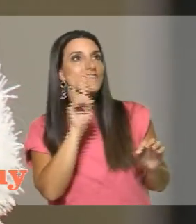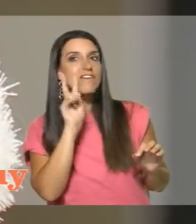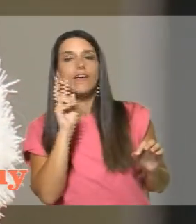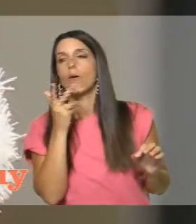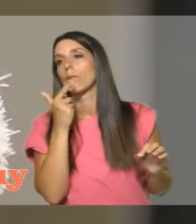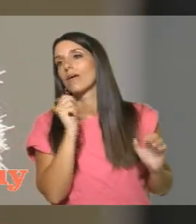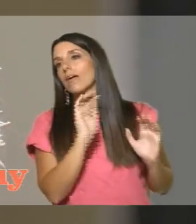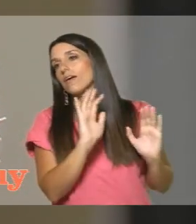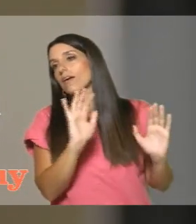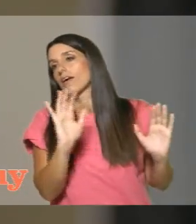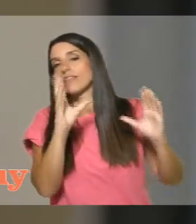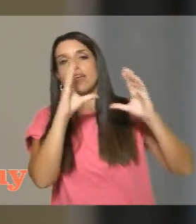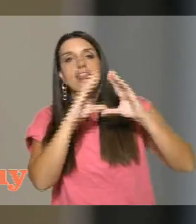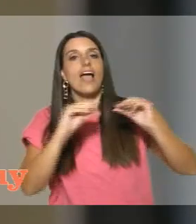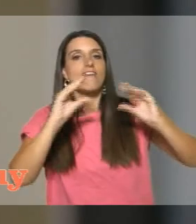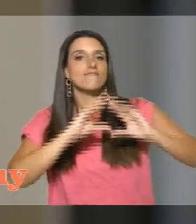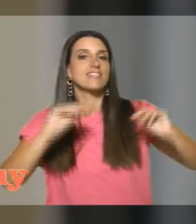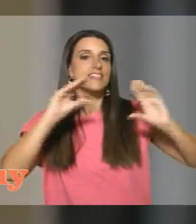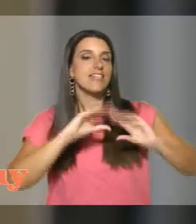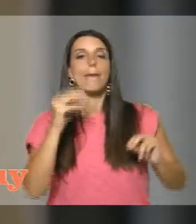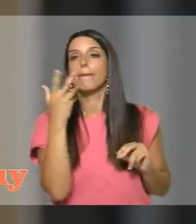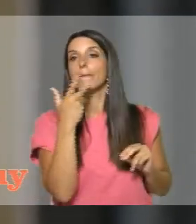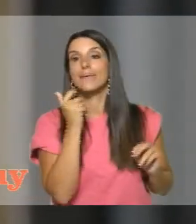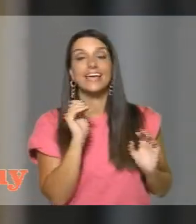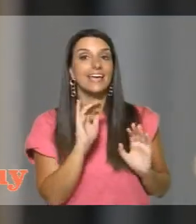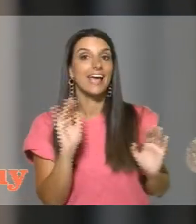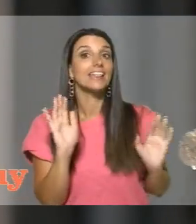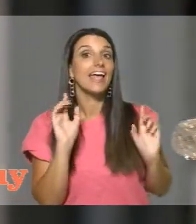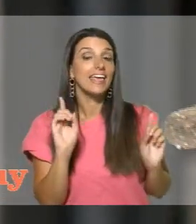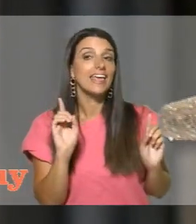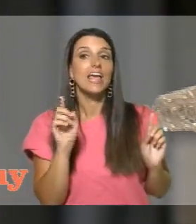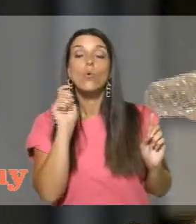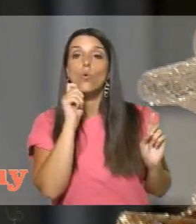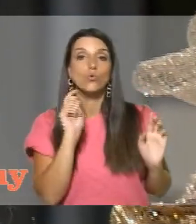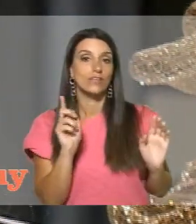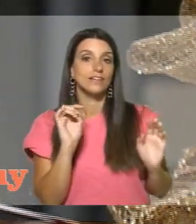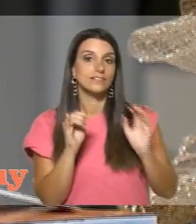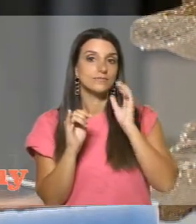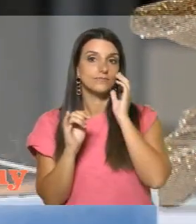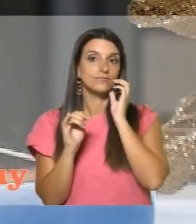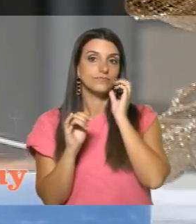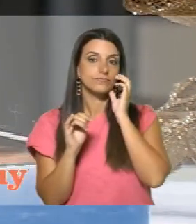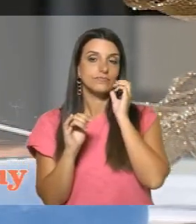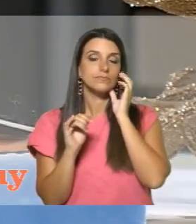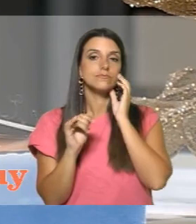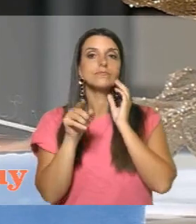universo ahí, todo el espíritu navideño está presente en Navife y te agarrás lo que a vos te guste, ¿no? Claro,